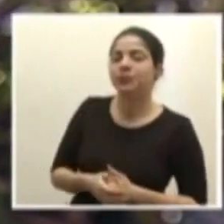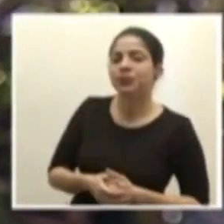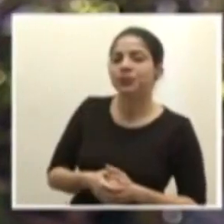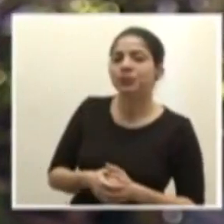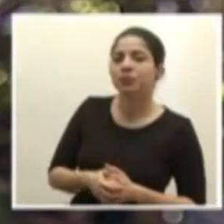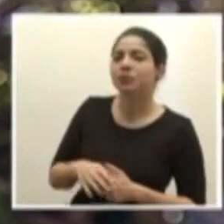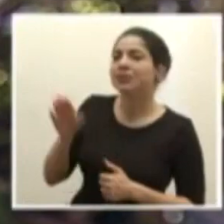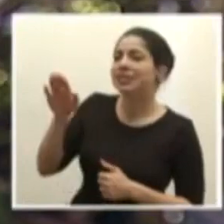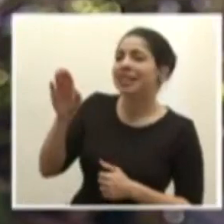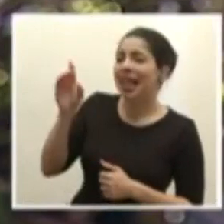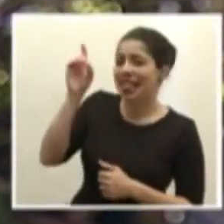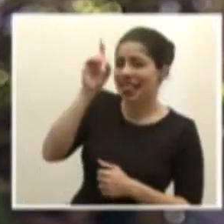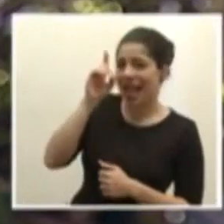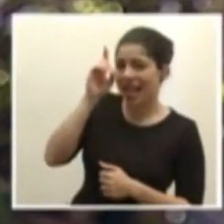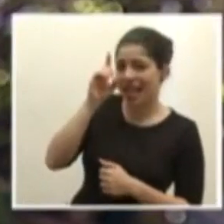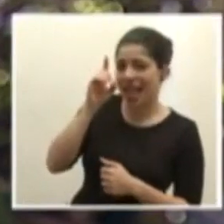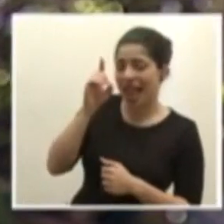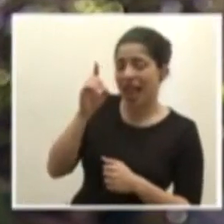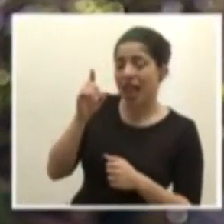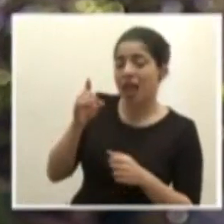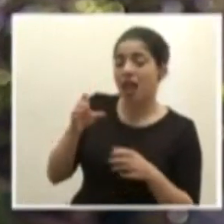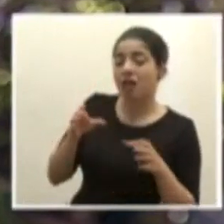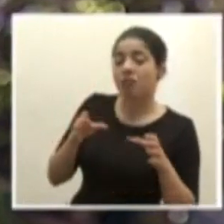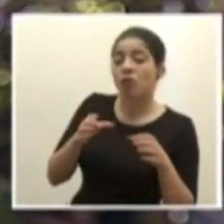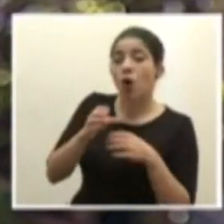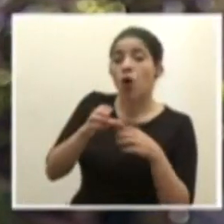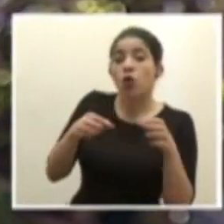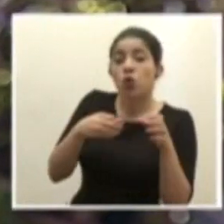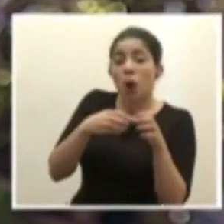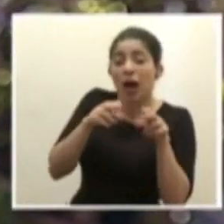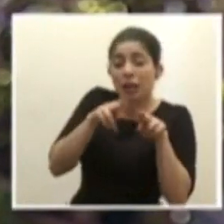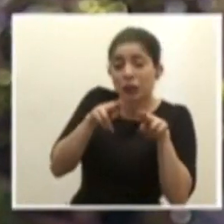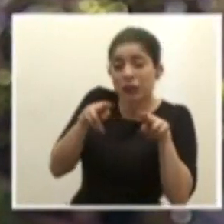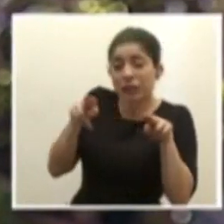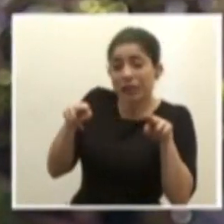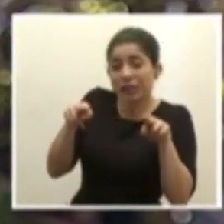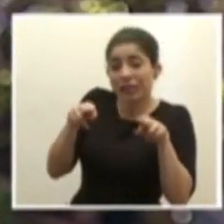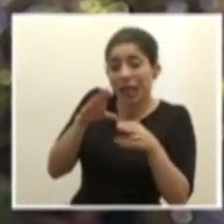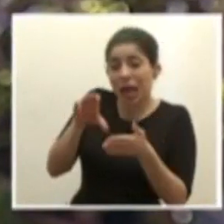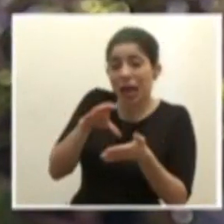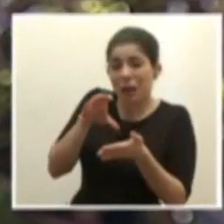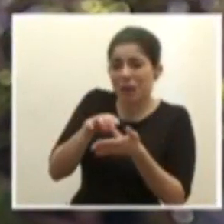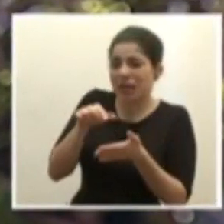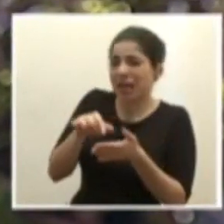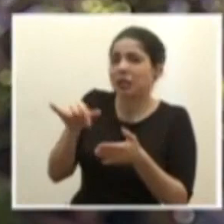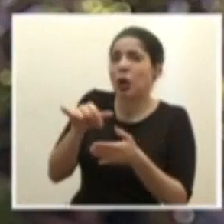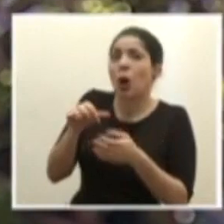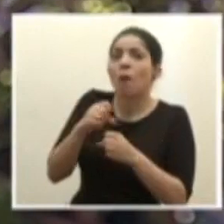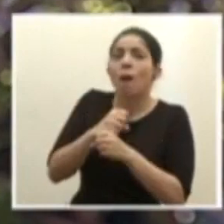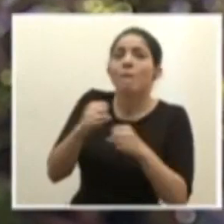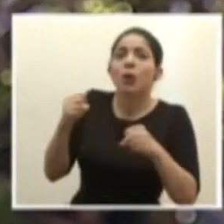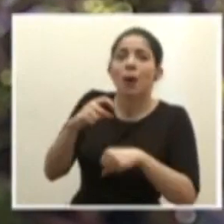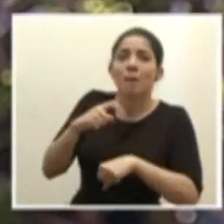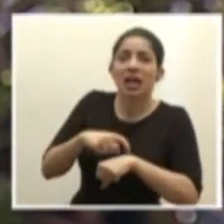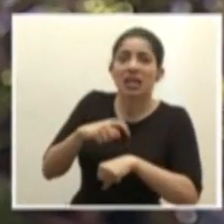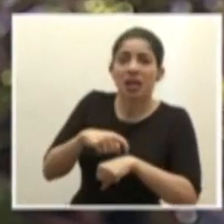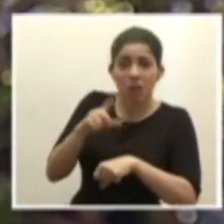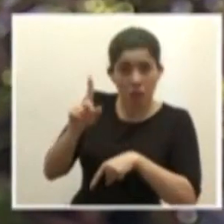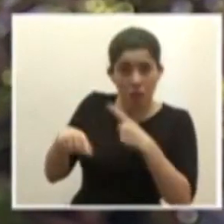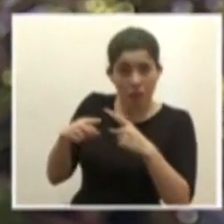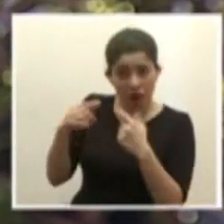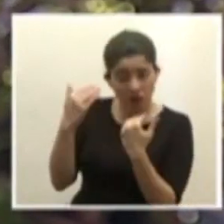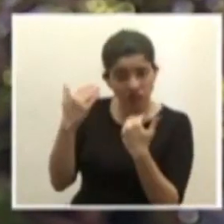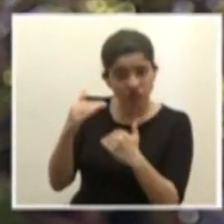Daniel, las cuarterías capitalinas, una bomba de tiempo sanitaria. ¿Se van a intervenir, se van a restringir, se van a